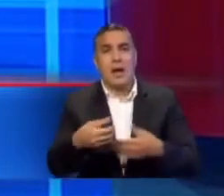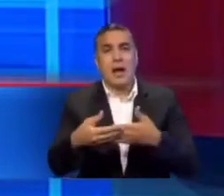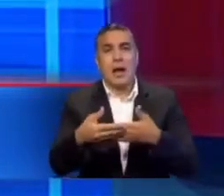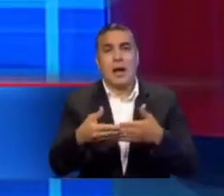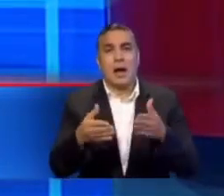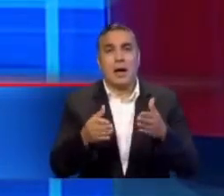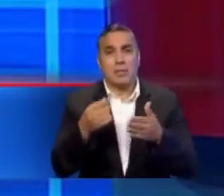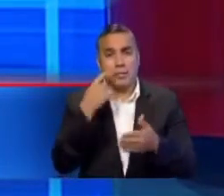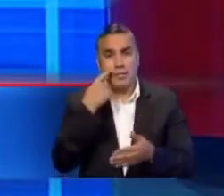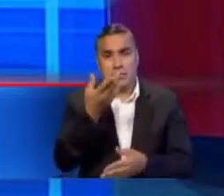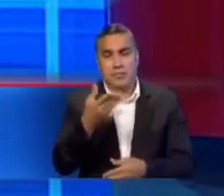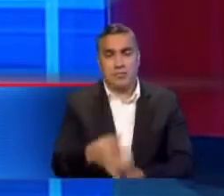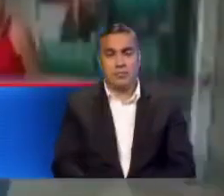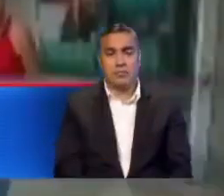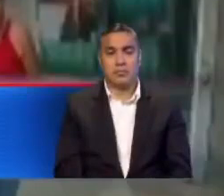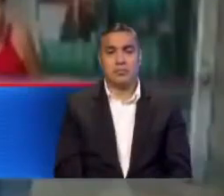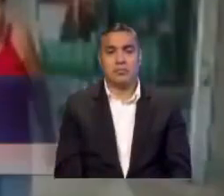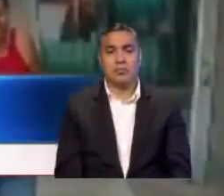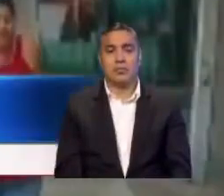local.